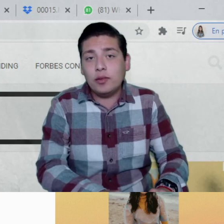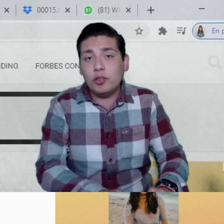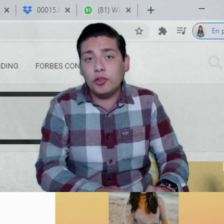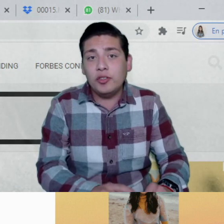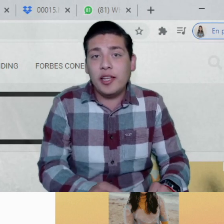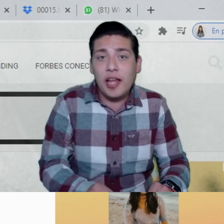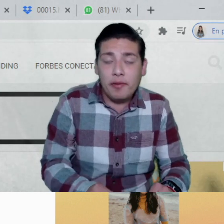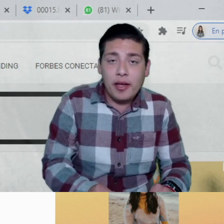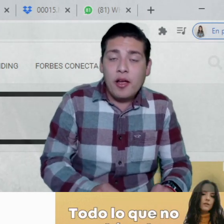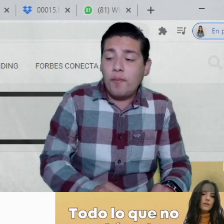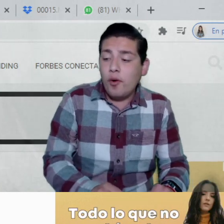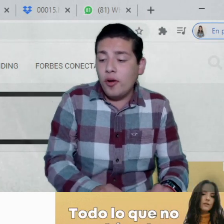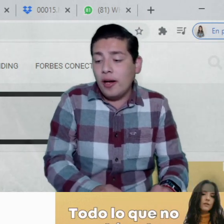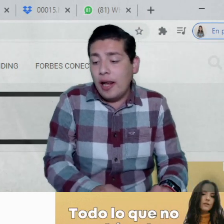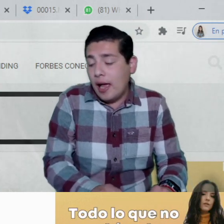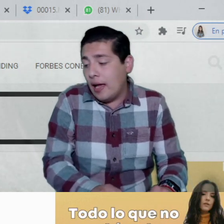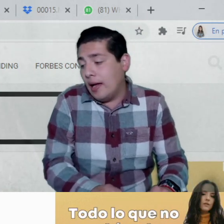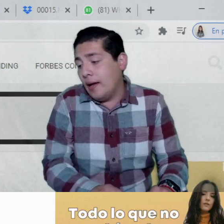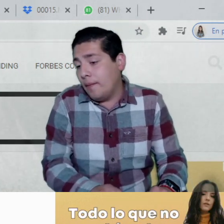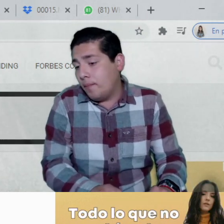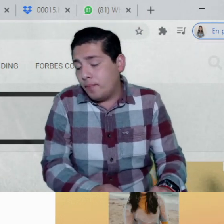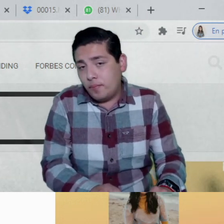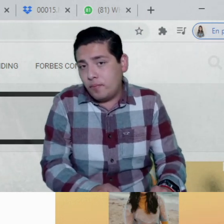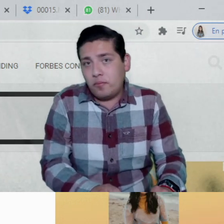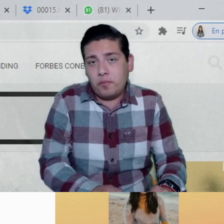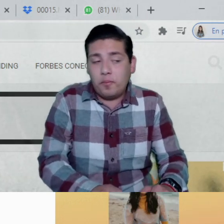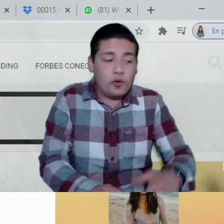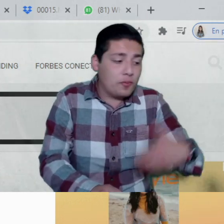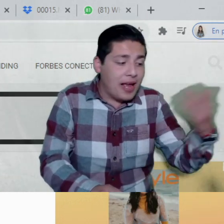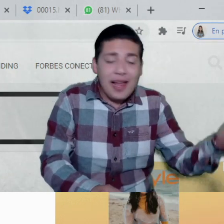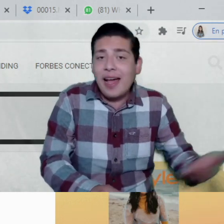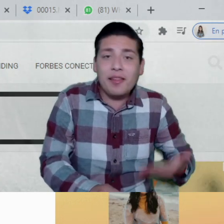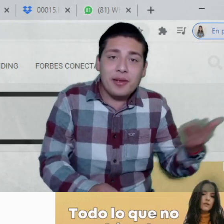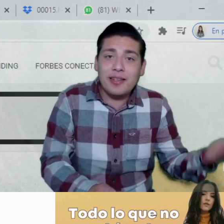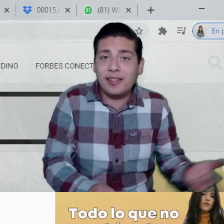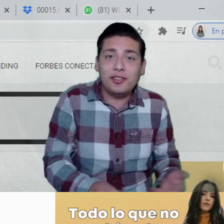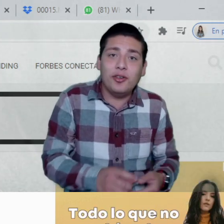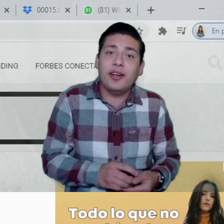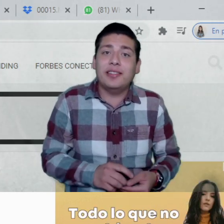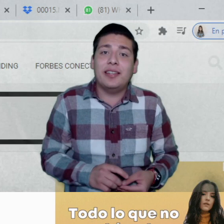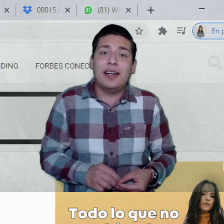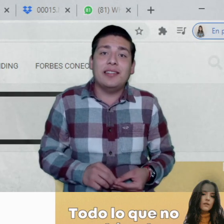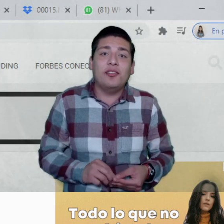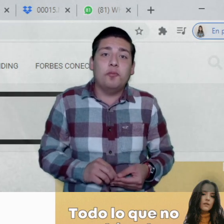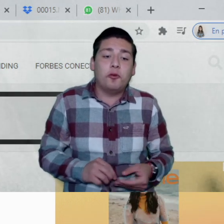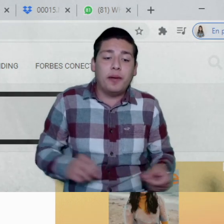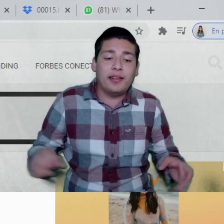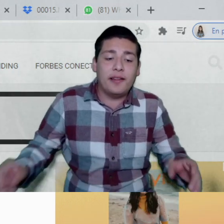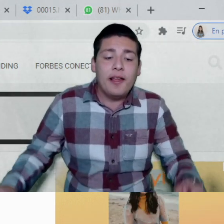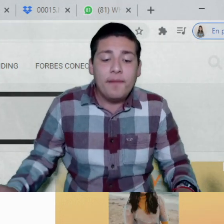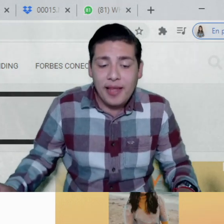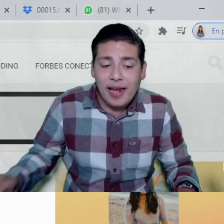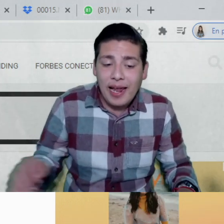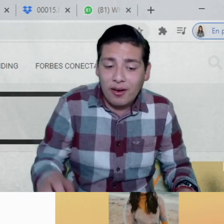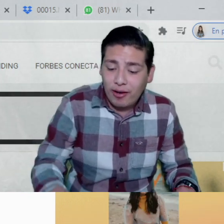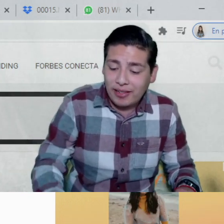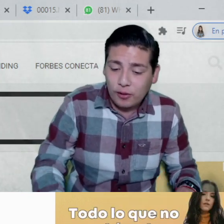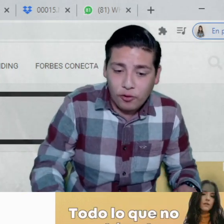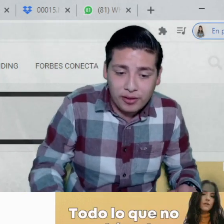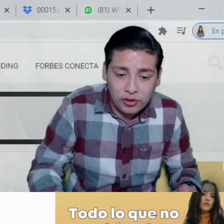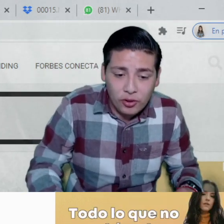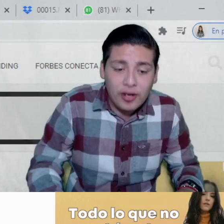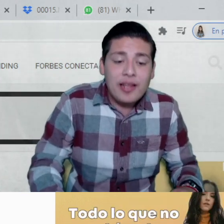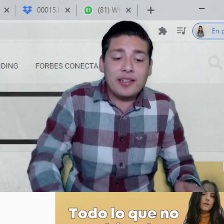esta situación se debe por la pues mala administración que se está realizando por parte de la